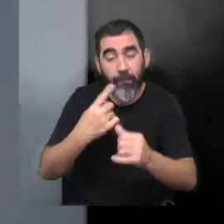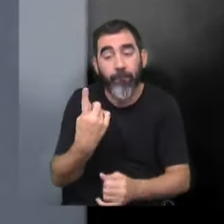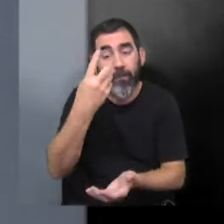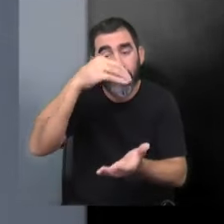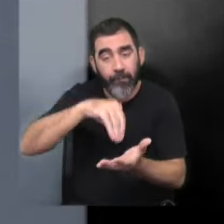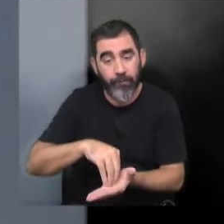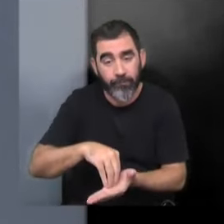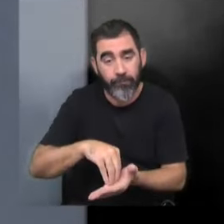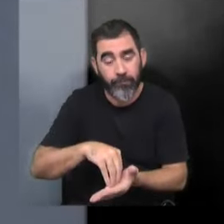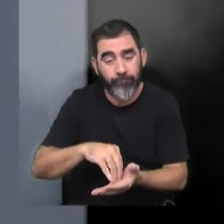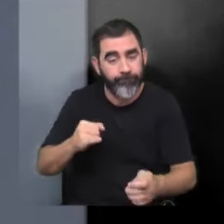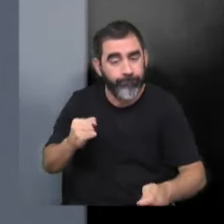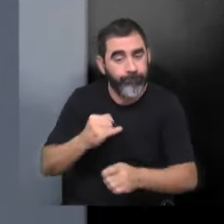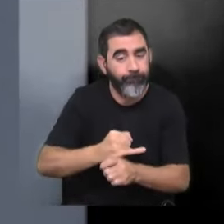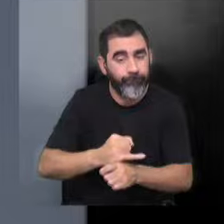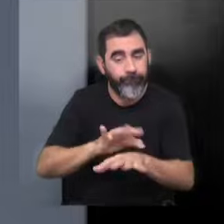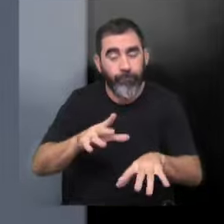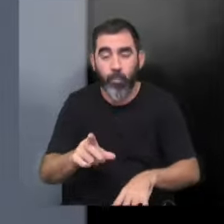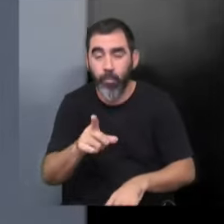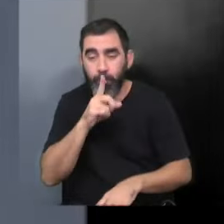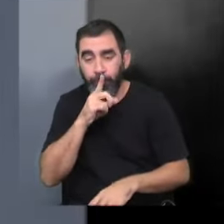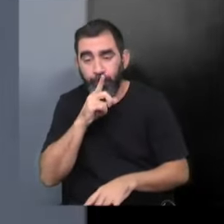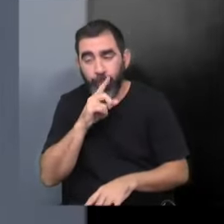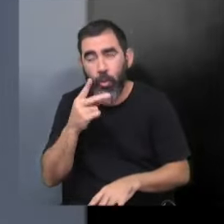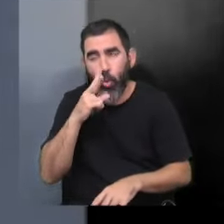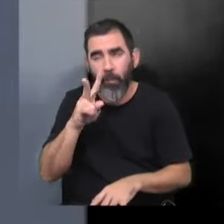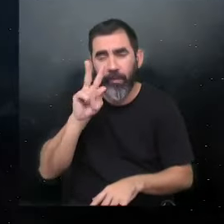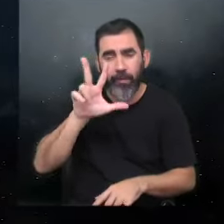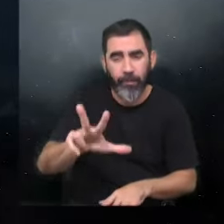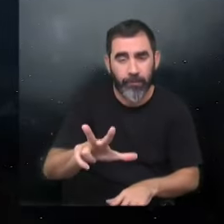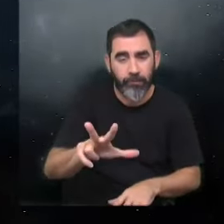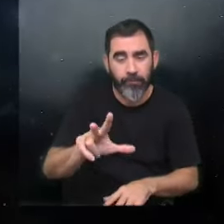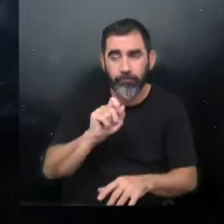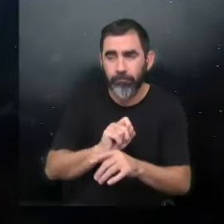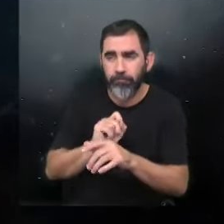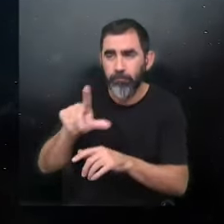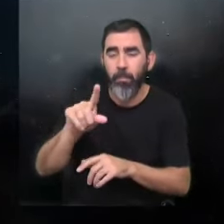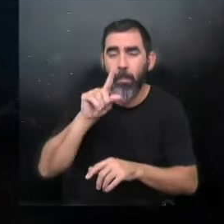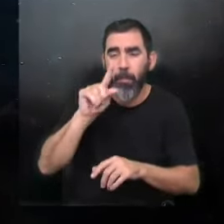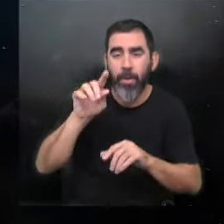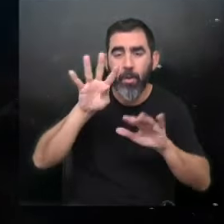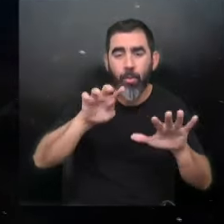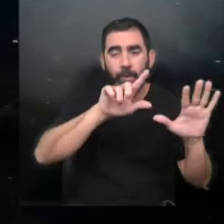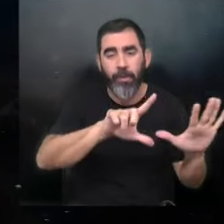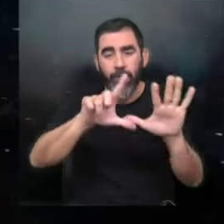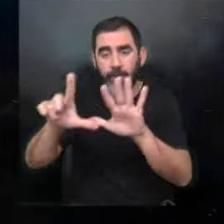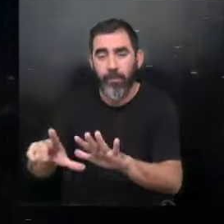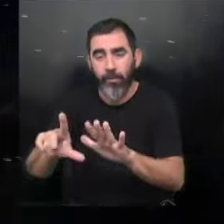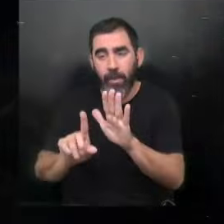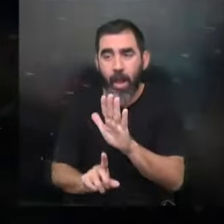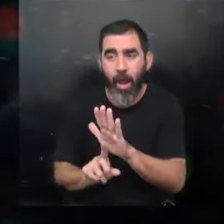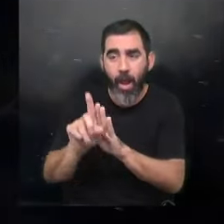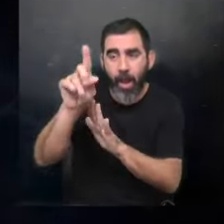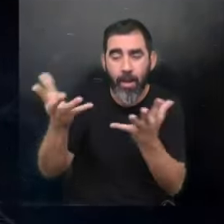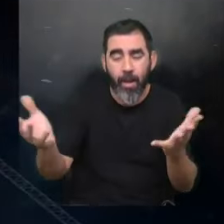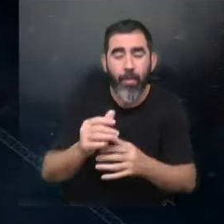vez desde que un fallo informático la dejara muda a mediados de 2023. Lanzada en 1977, la nave se encuentra